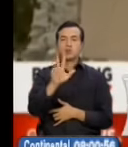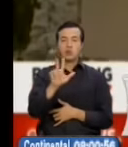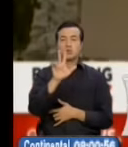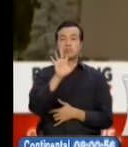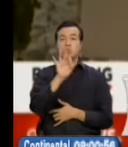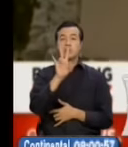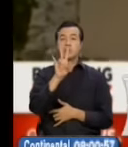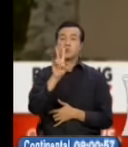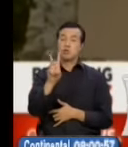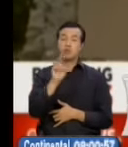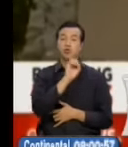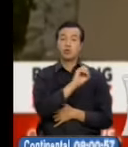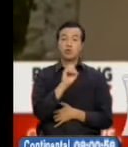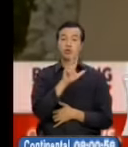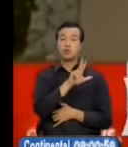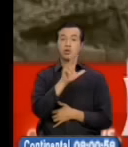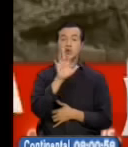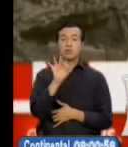3487-863972 o el